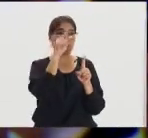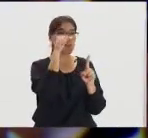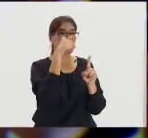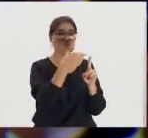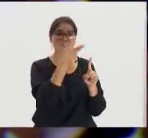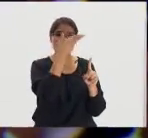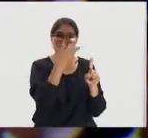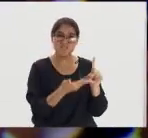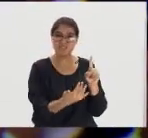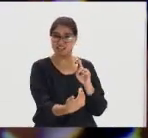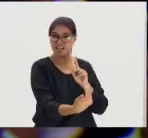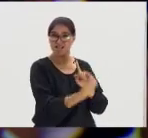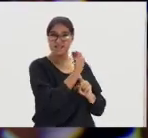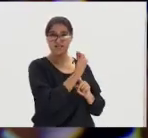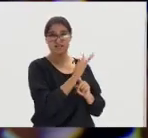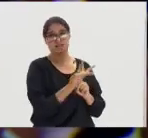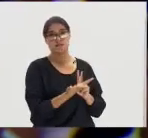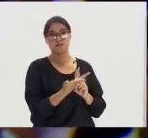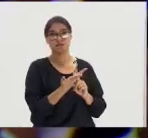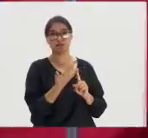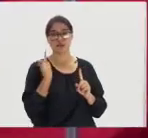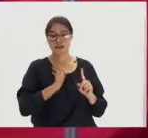Por Natanacito.